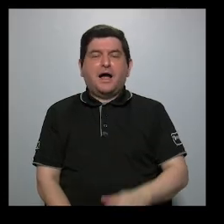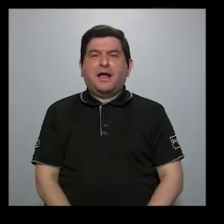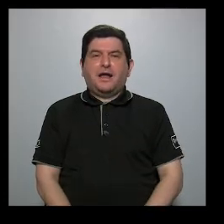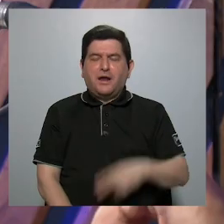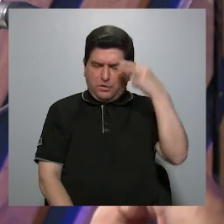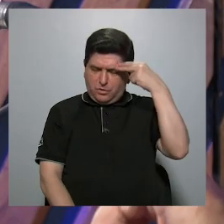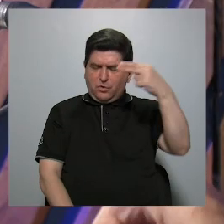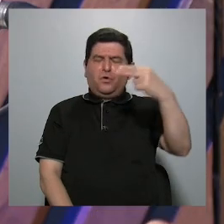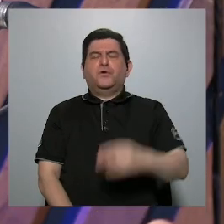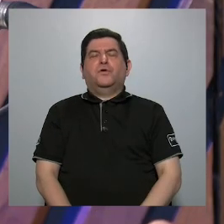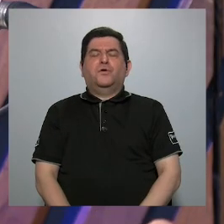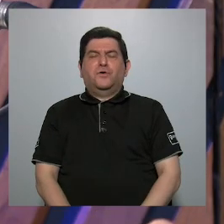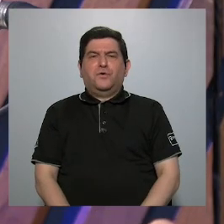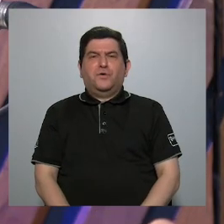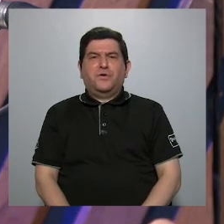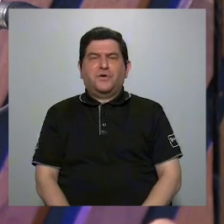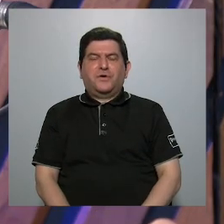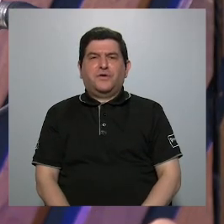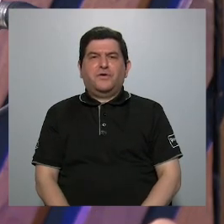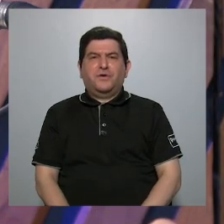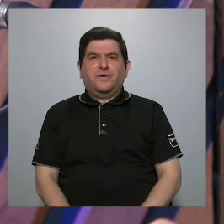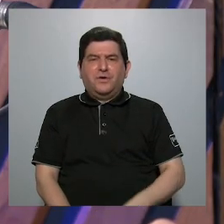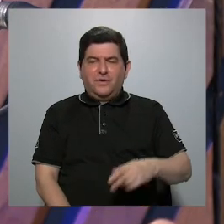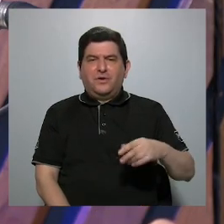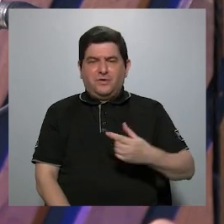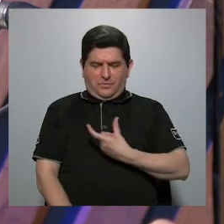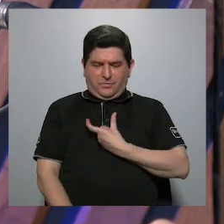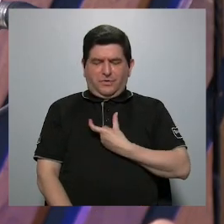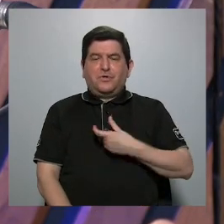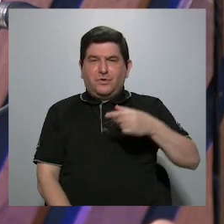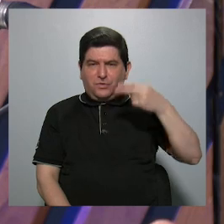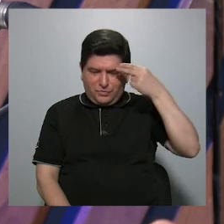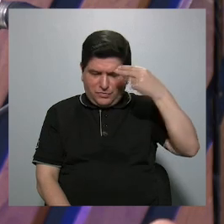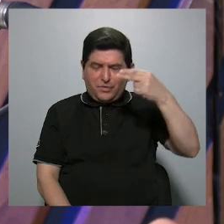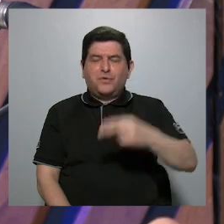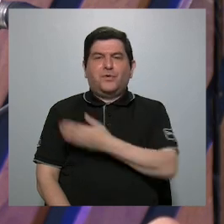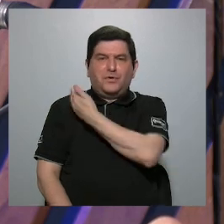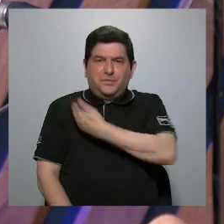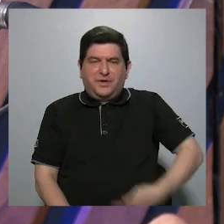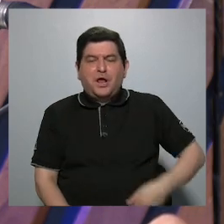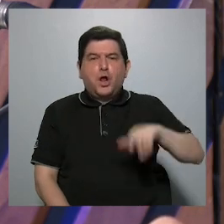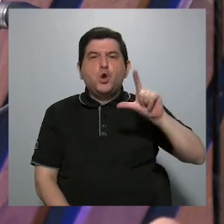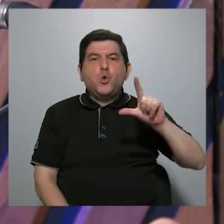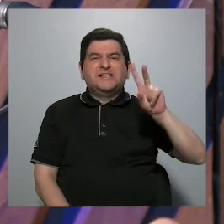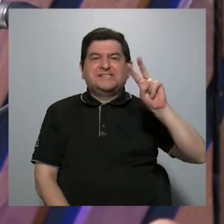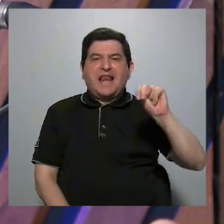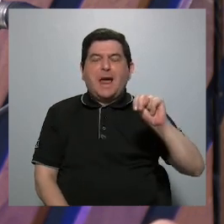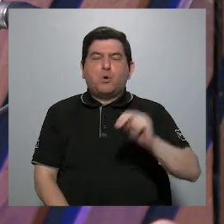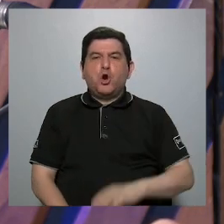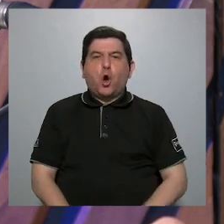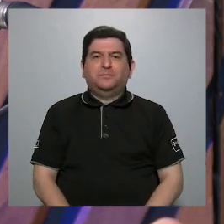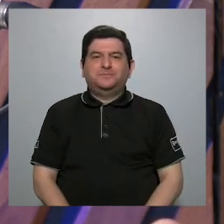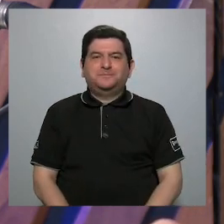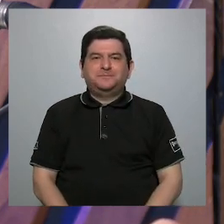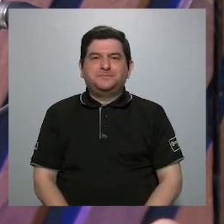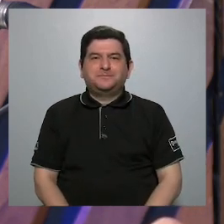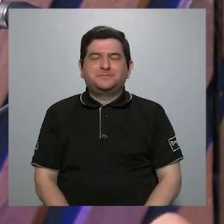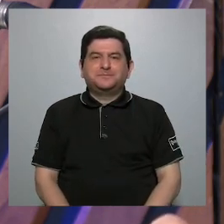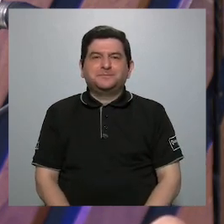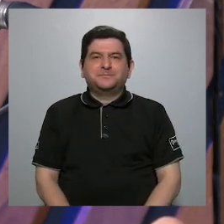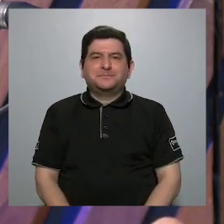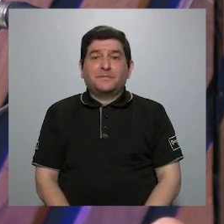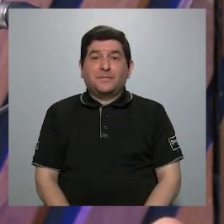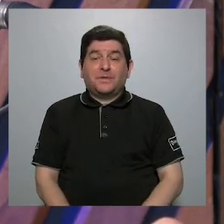es condecorado con la Legión de Honor por el presidente Luis Napoleón. Y